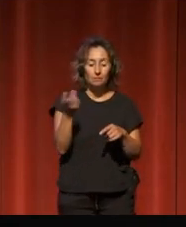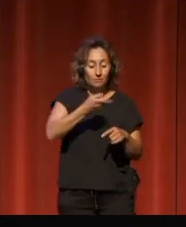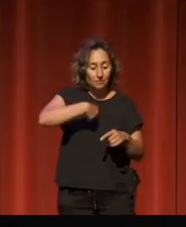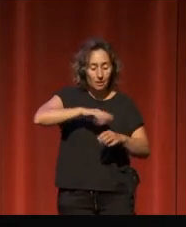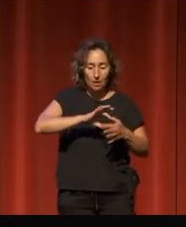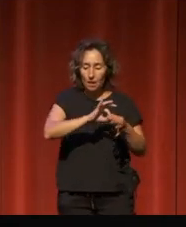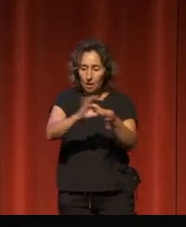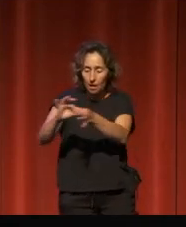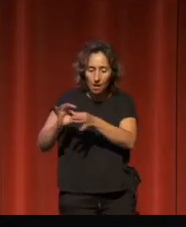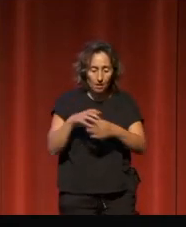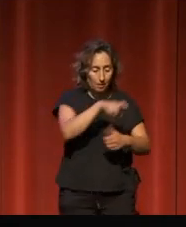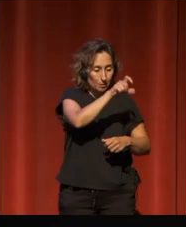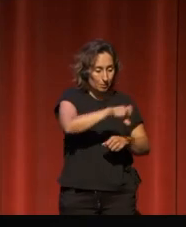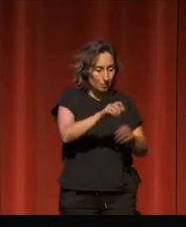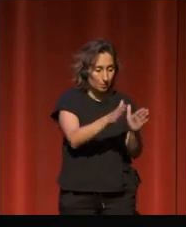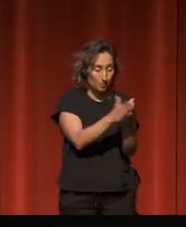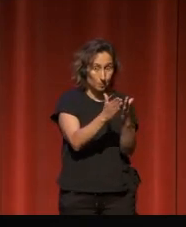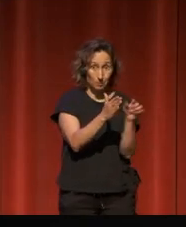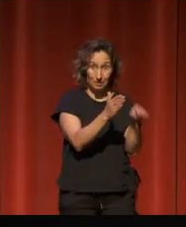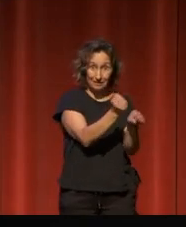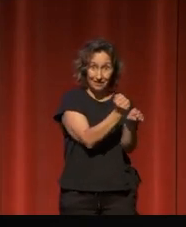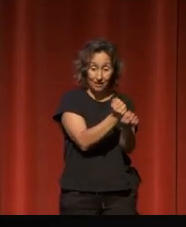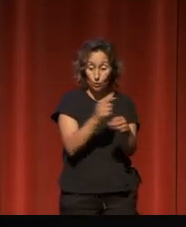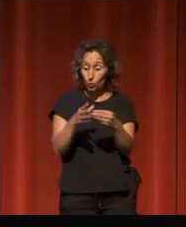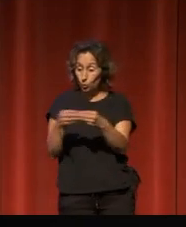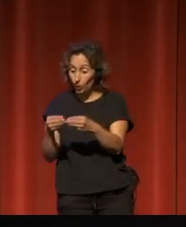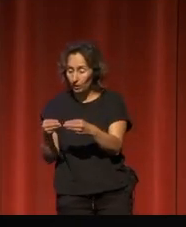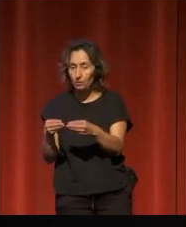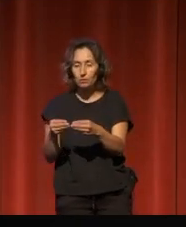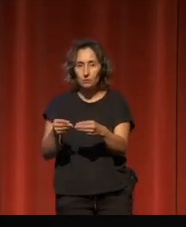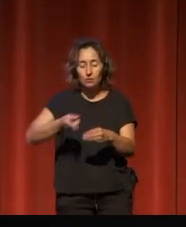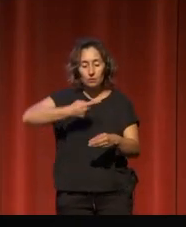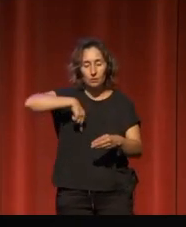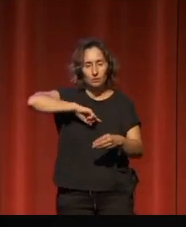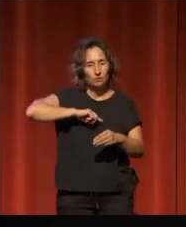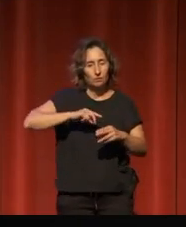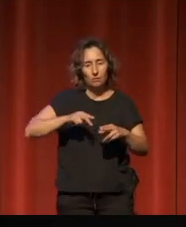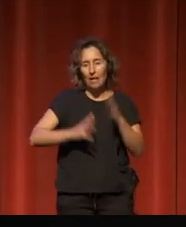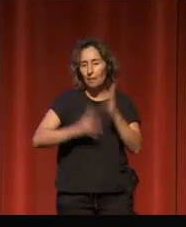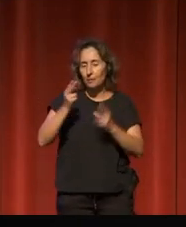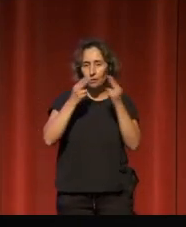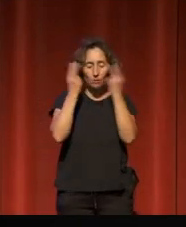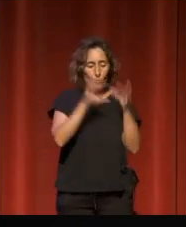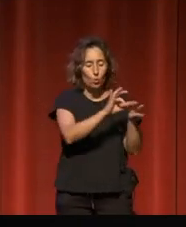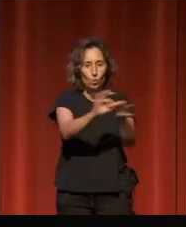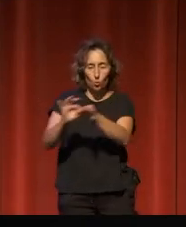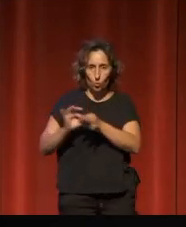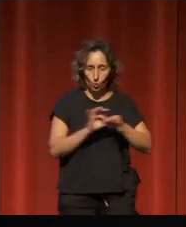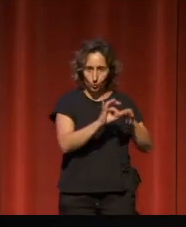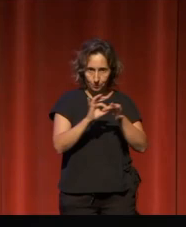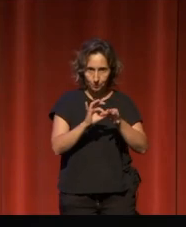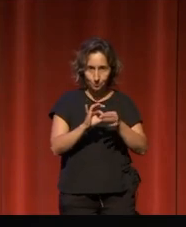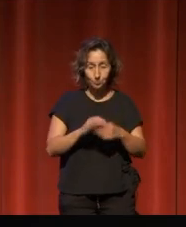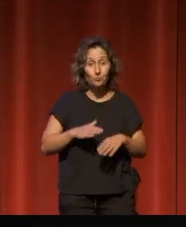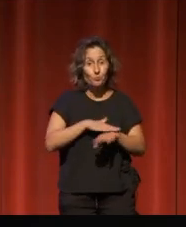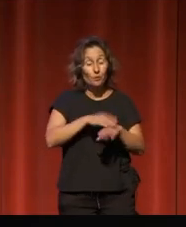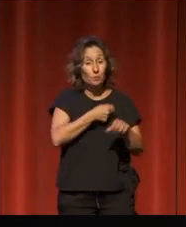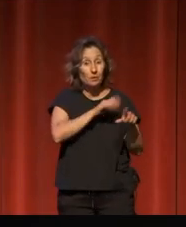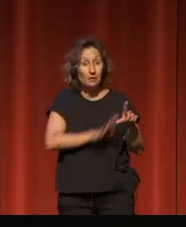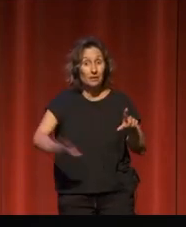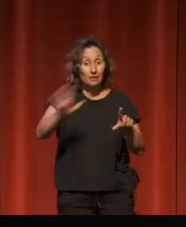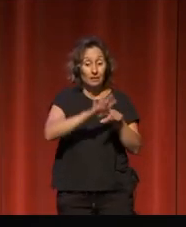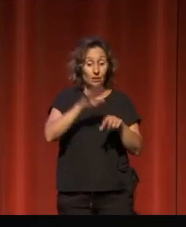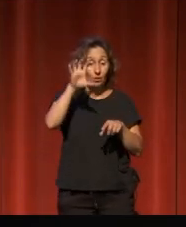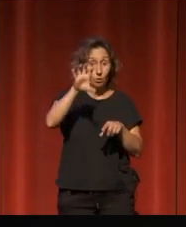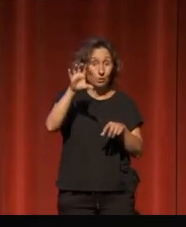une a bibliotecarios y bibliotecarias usuarios y usuarias y también al conjunto de la administraciones gracias al gobierno de España por elegir